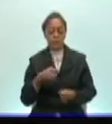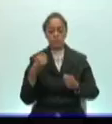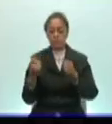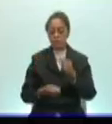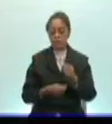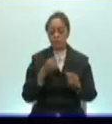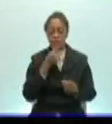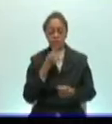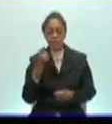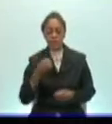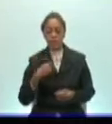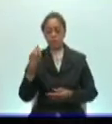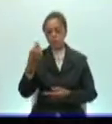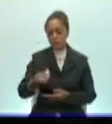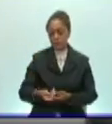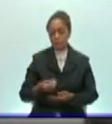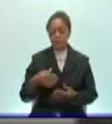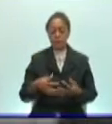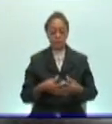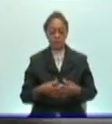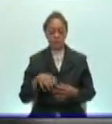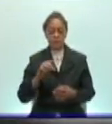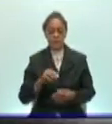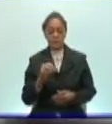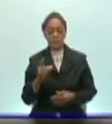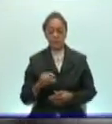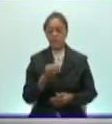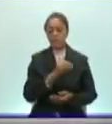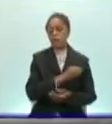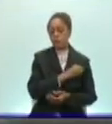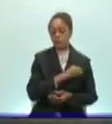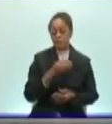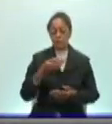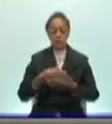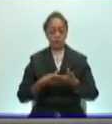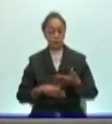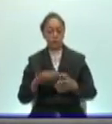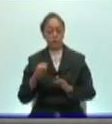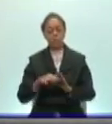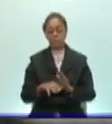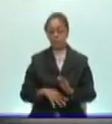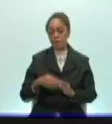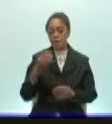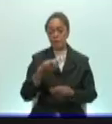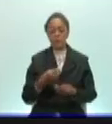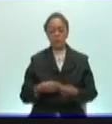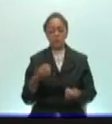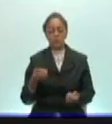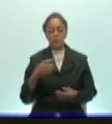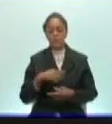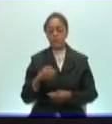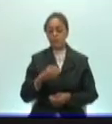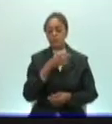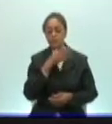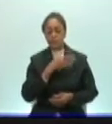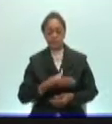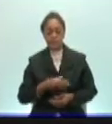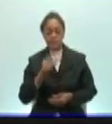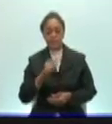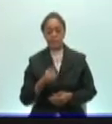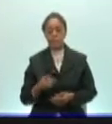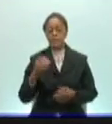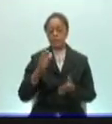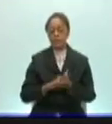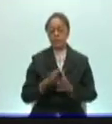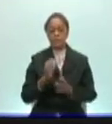Cuba vendía a Estados Unidos hasta concebir un llamado programa de presiones económicas contra el régimen de Castro, emitido en marzo